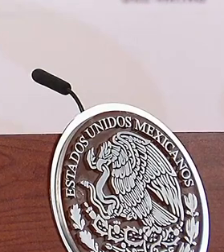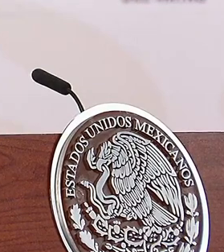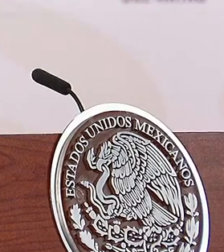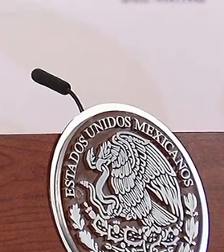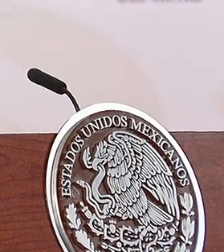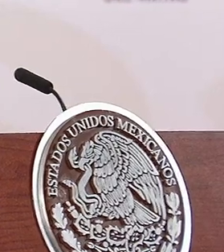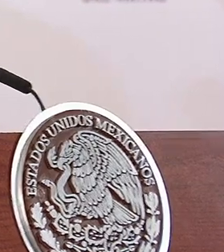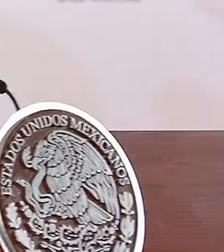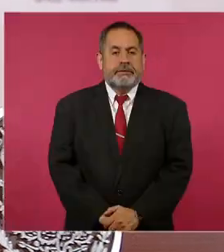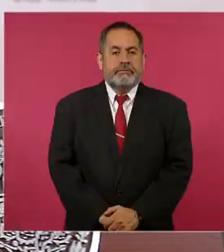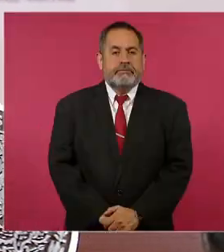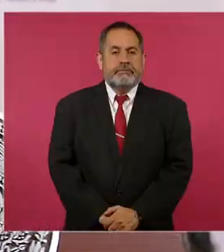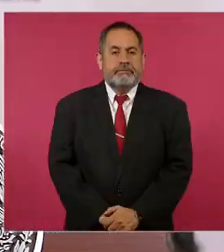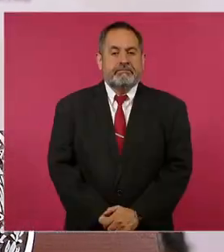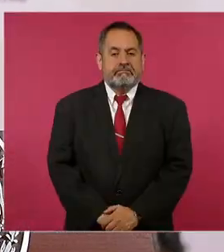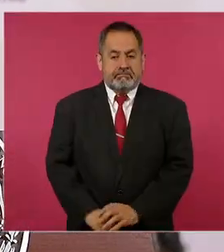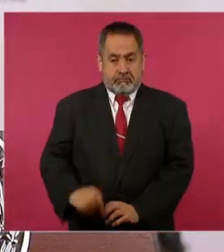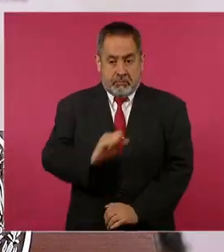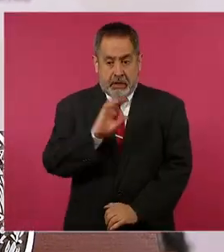de que el pueblo no existía,